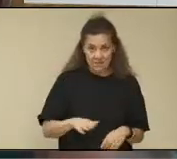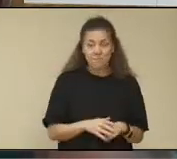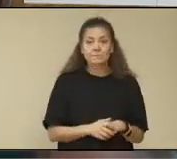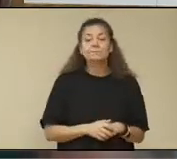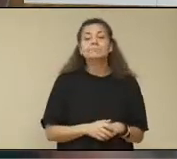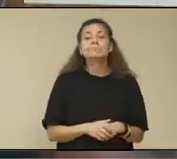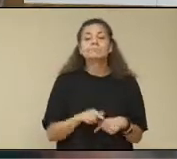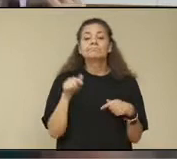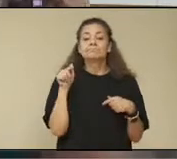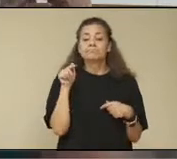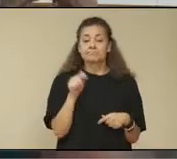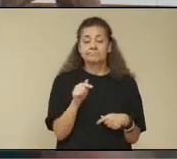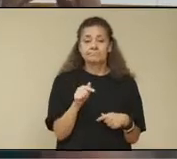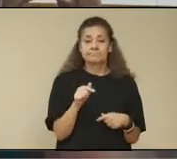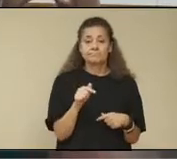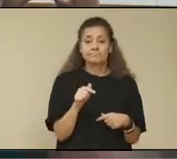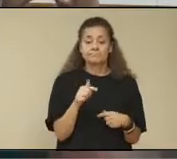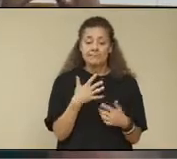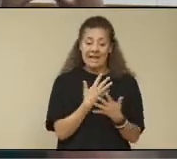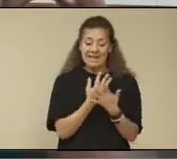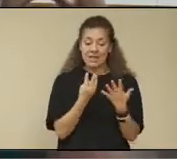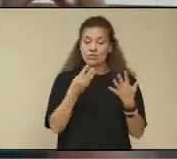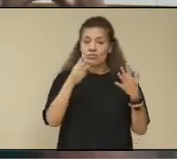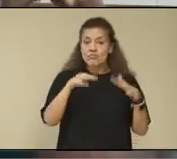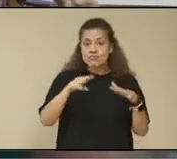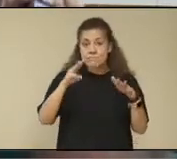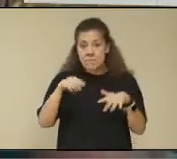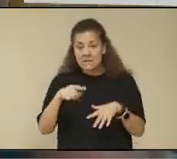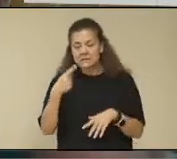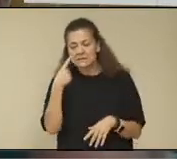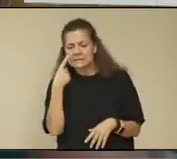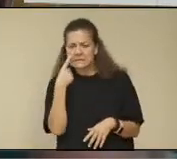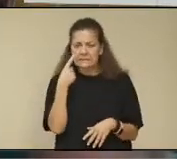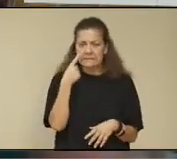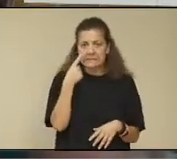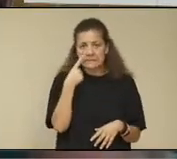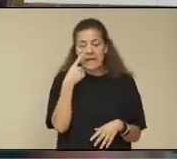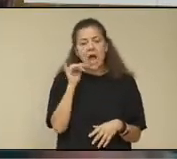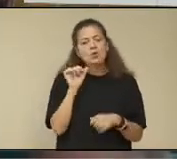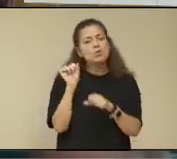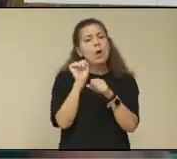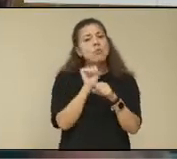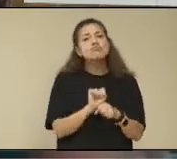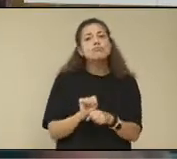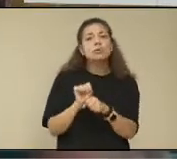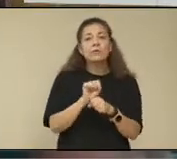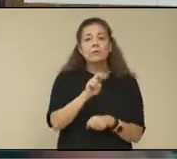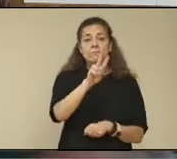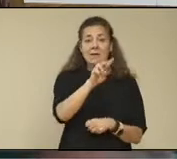el cual durante 18 meses se observa que hay una protección del